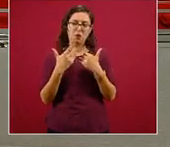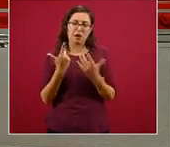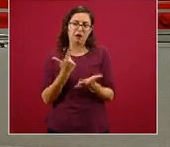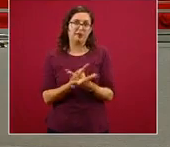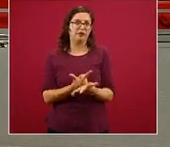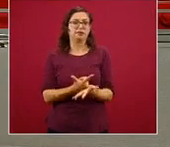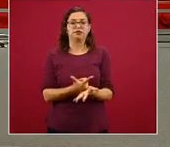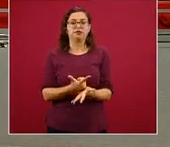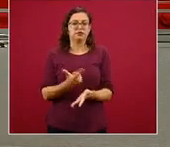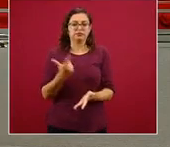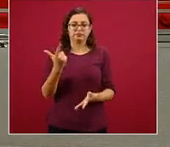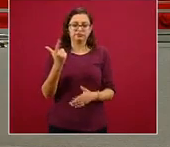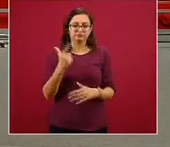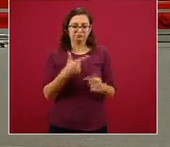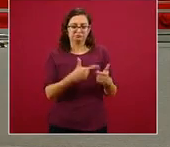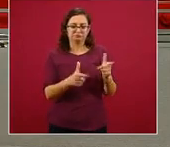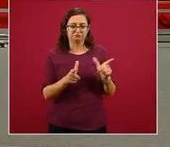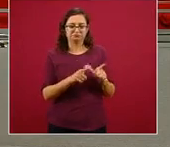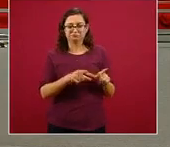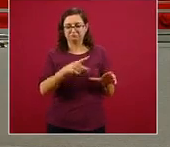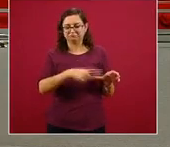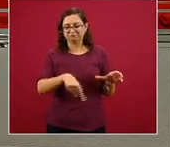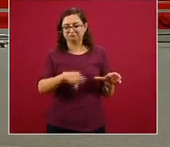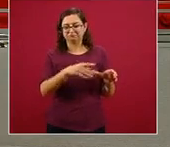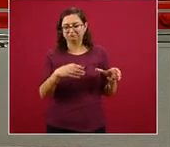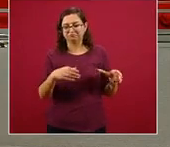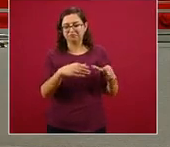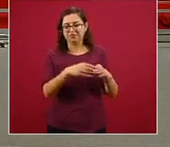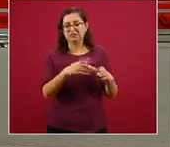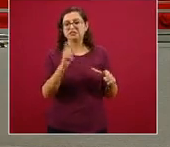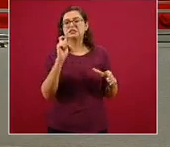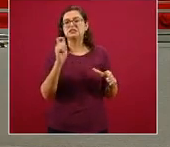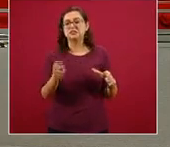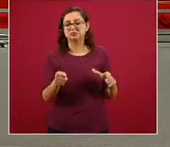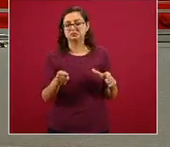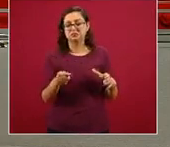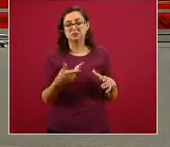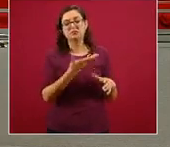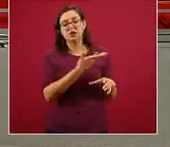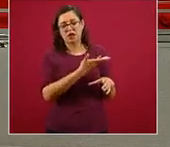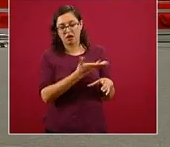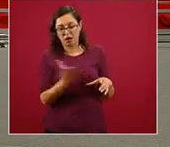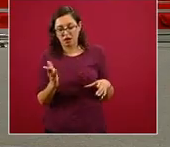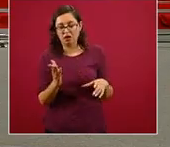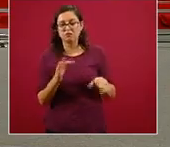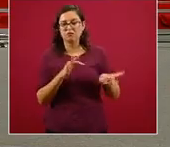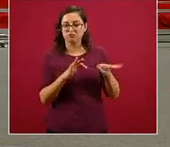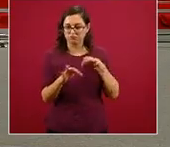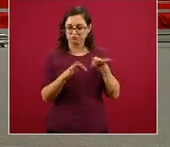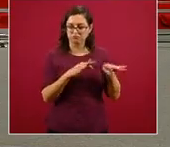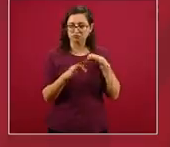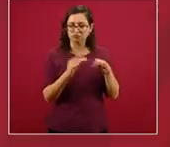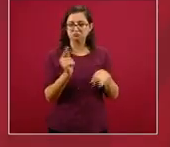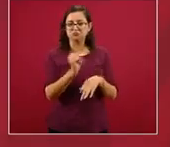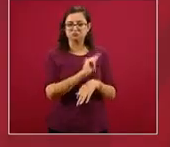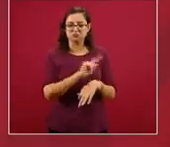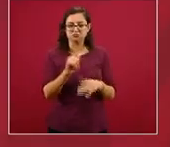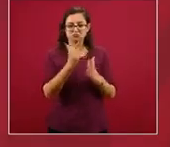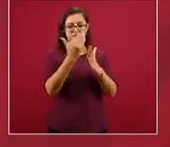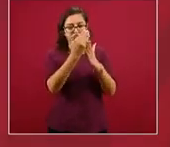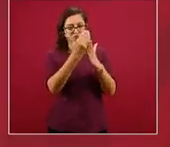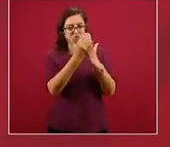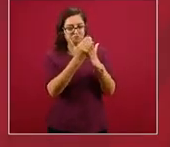grupo específico, lo cual más bien habla de que estos profesionales en un momento determinado están llevando a